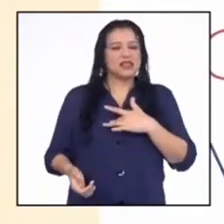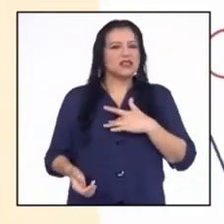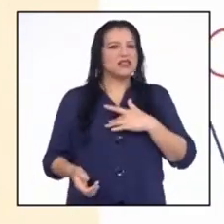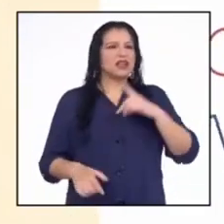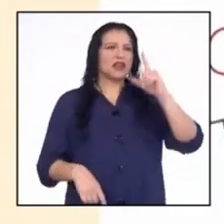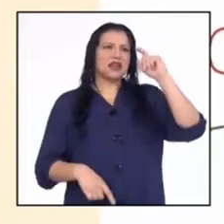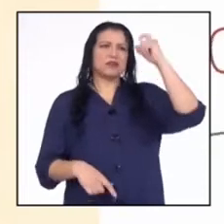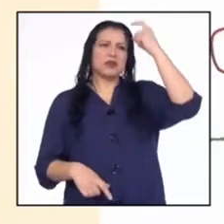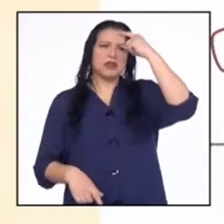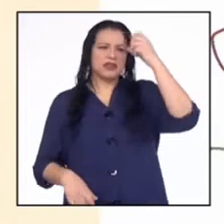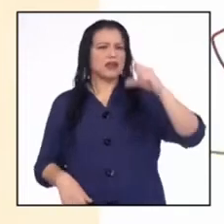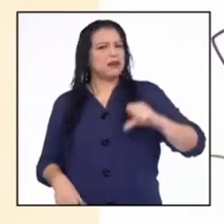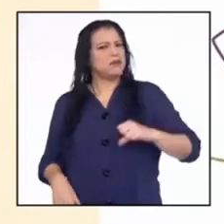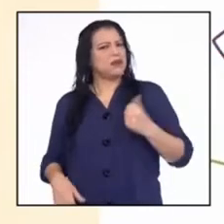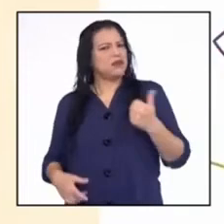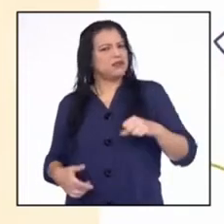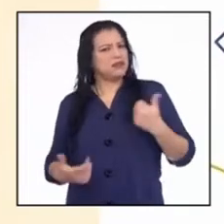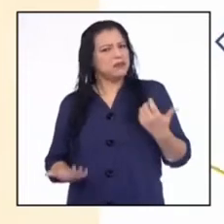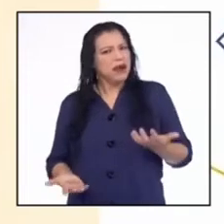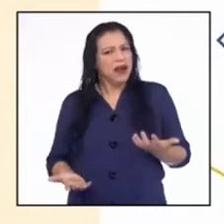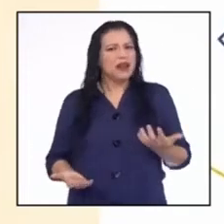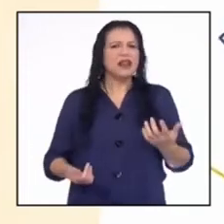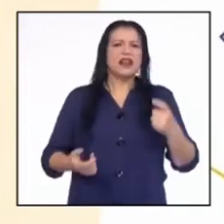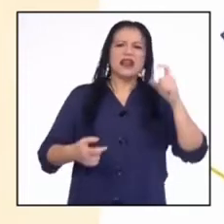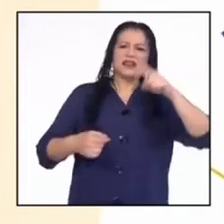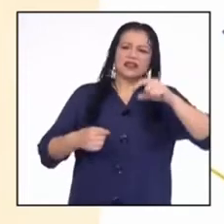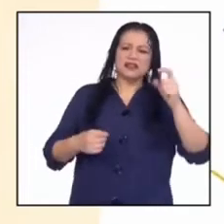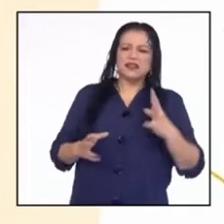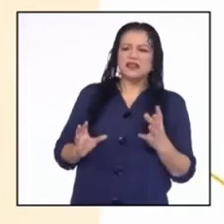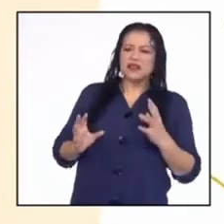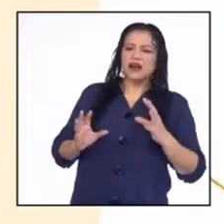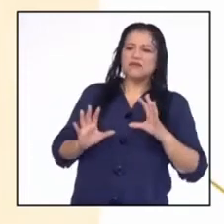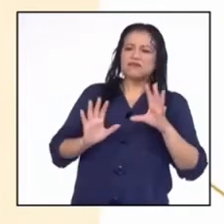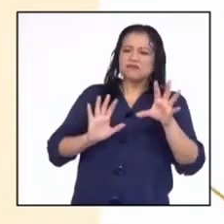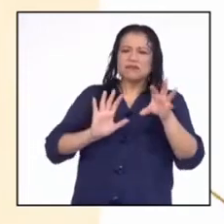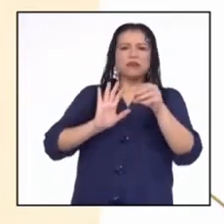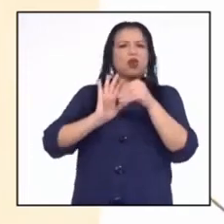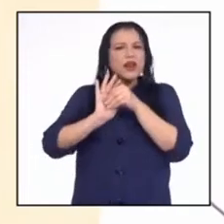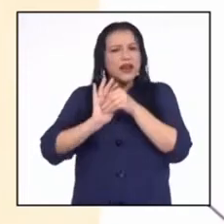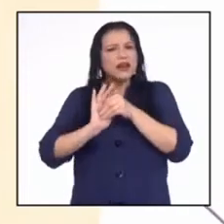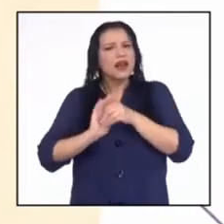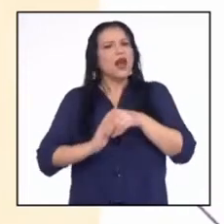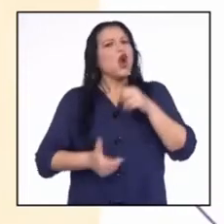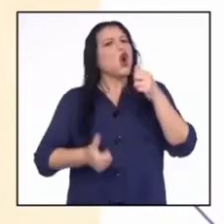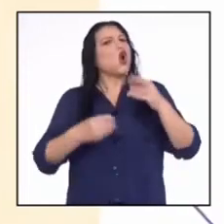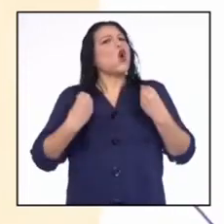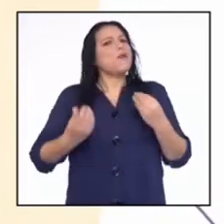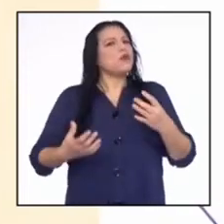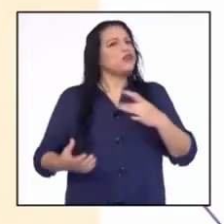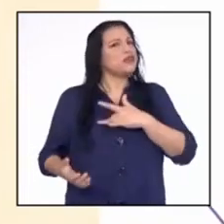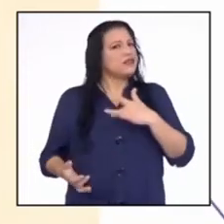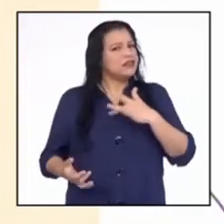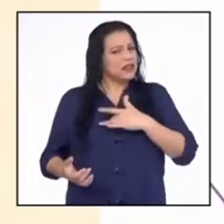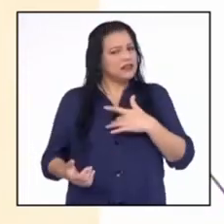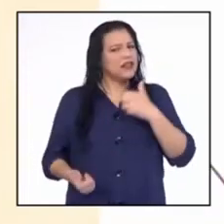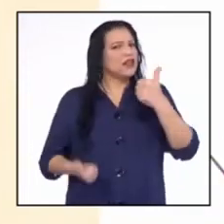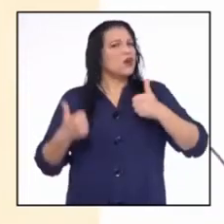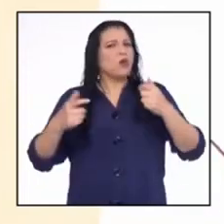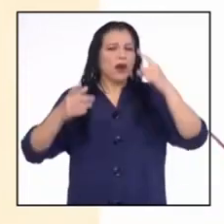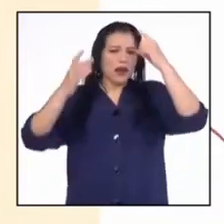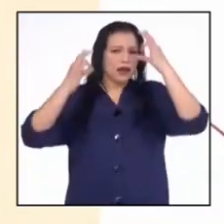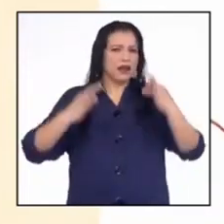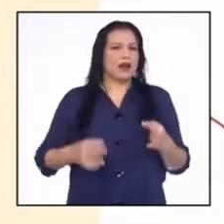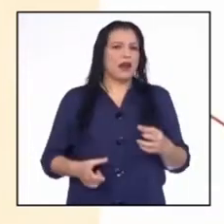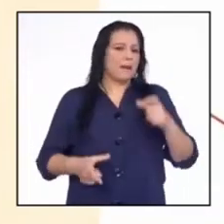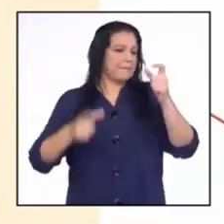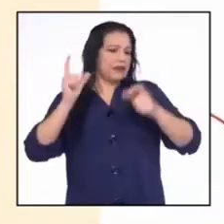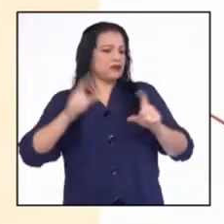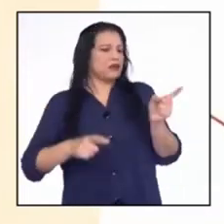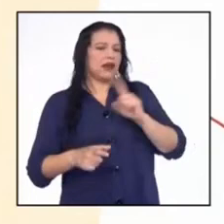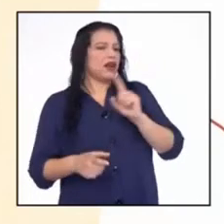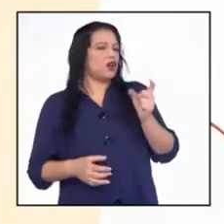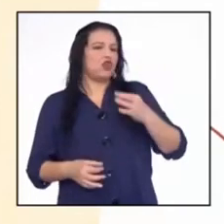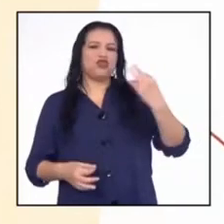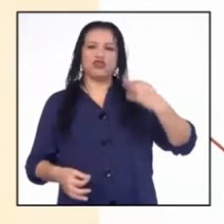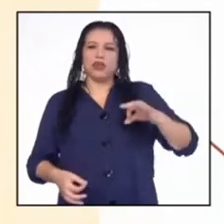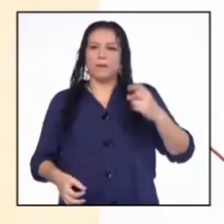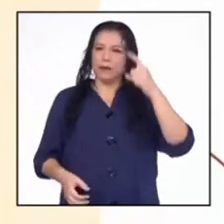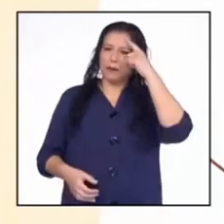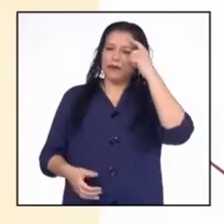políticas municipales deben considerar cómo se sienten y en lo que creen. Las personas no siempre piensan en